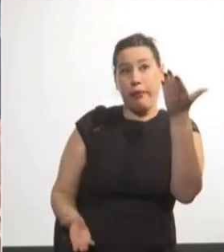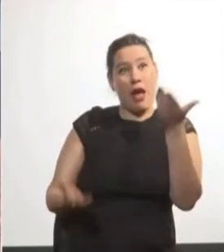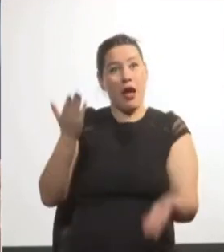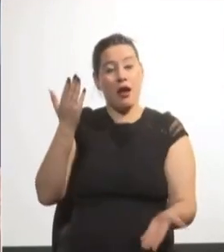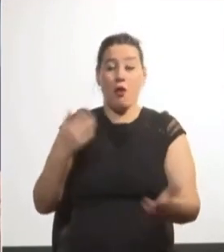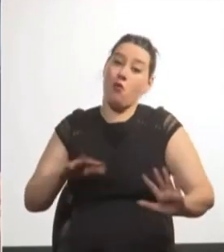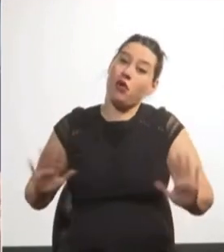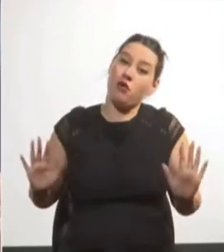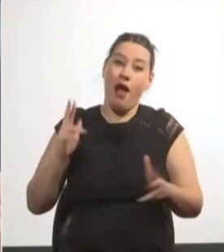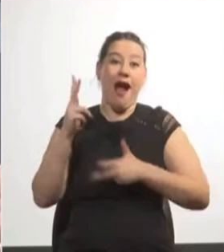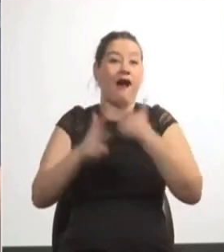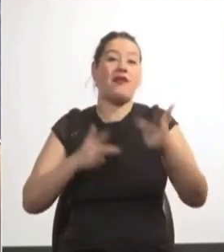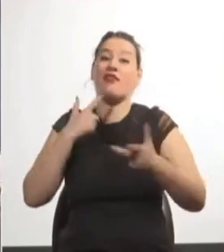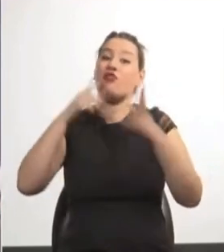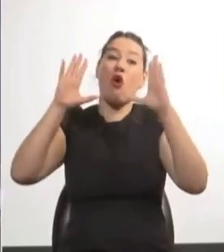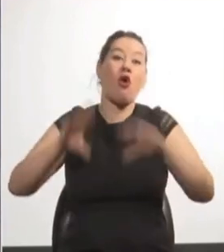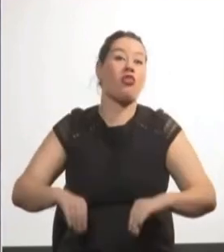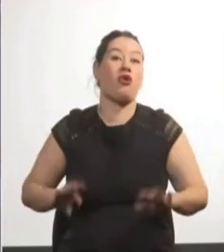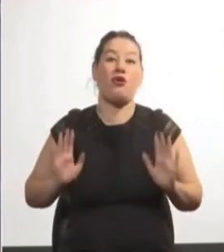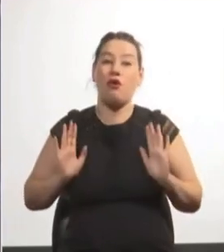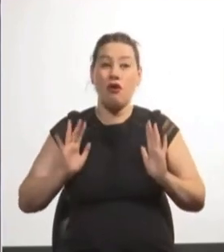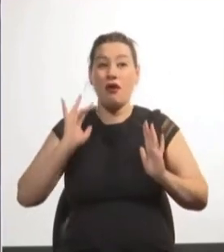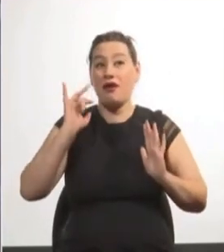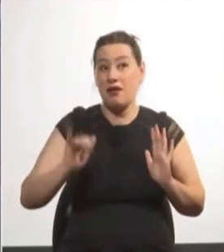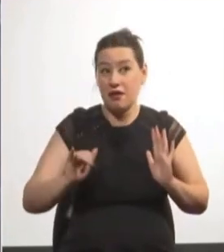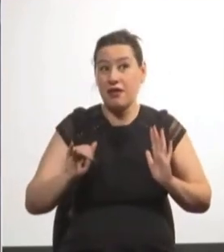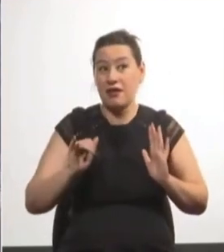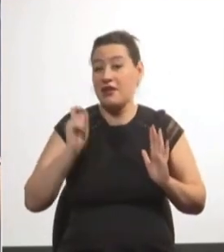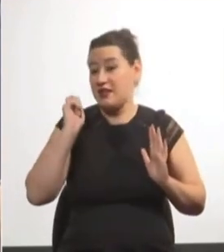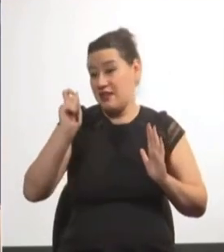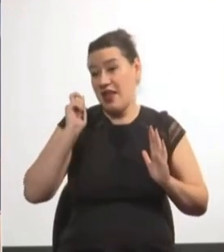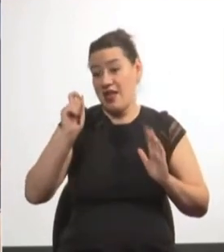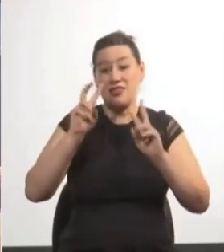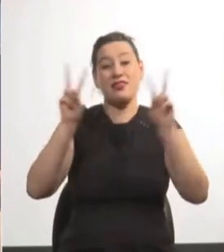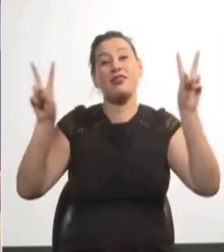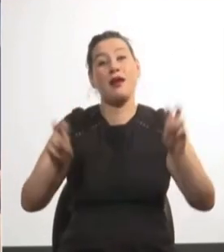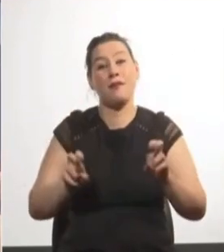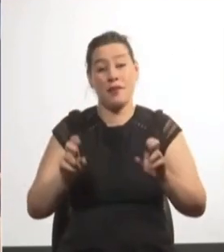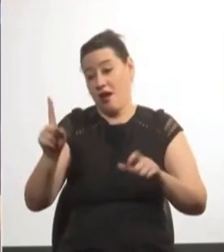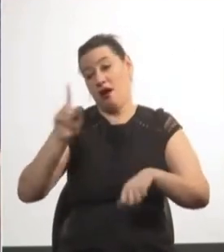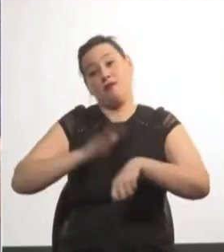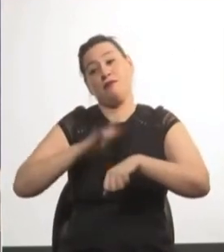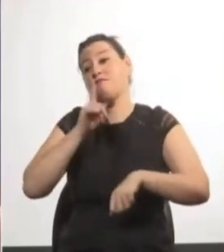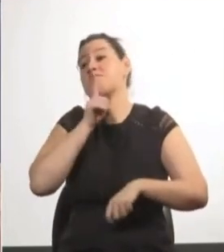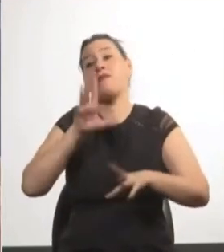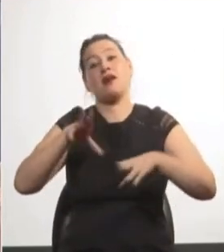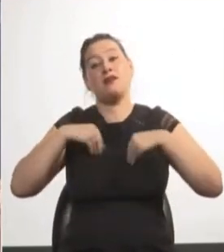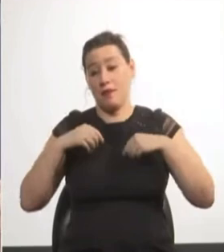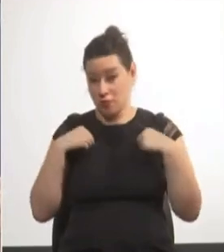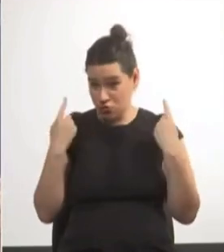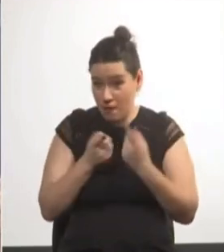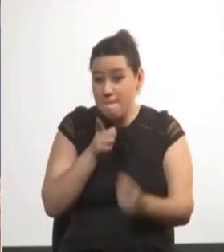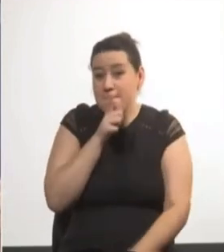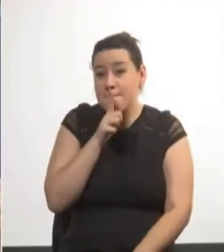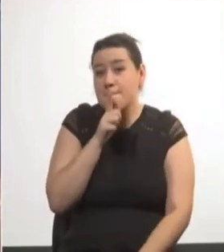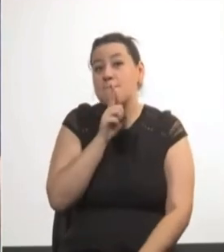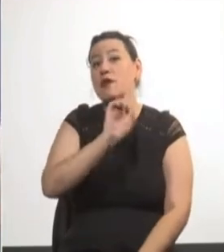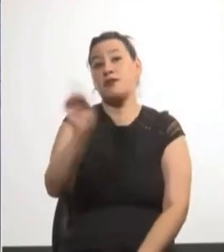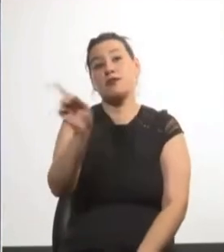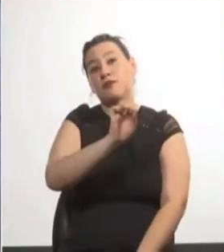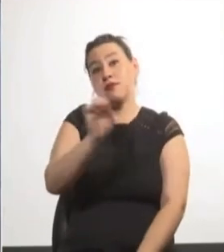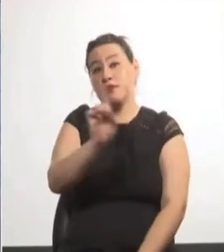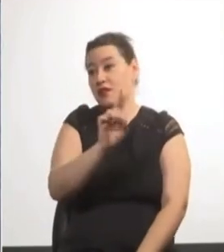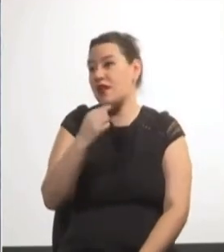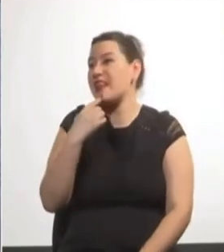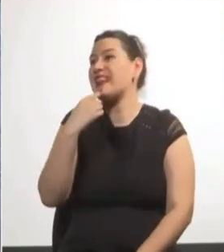bueno, hablemos de todo. Y el que incorporó estos temas, que se haga cargo. Pero yo no me voy a quedar callada